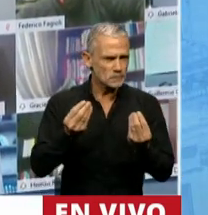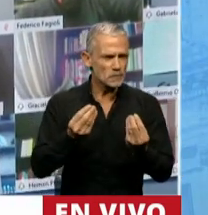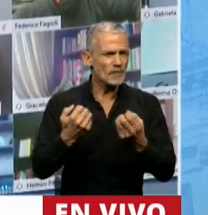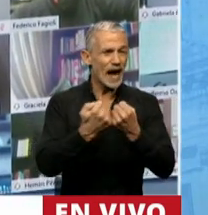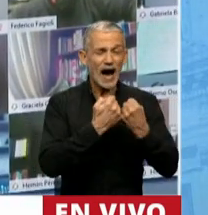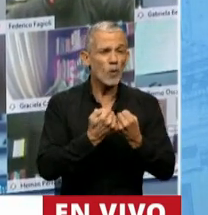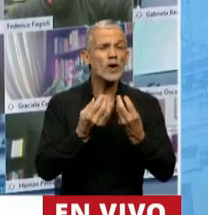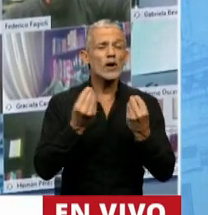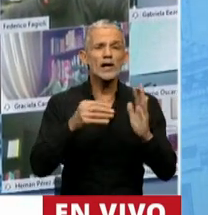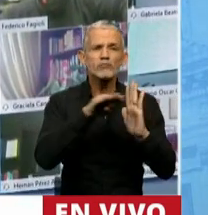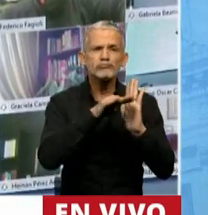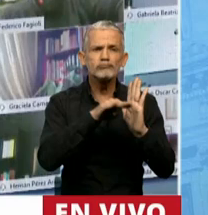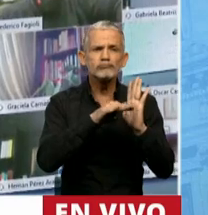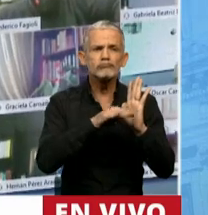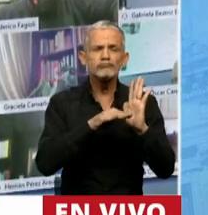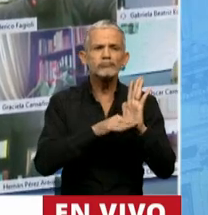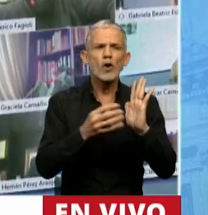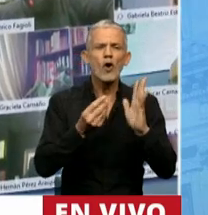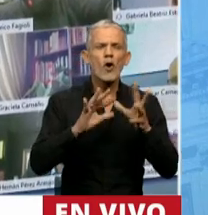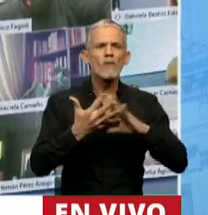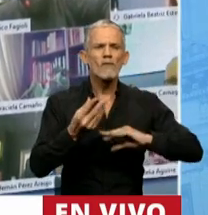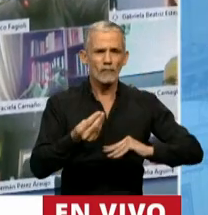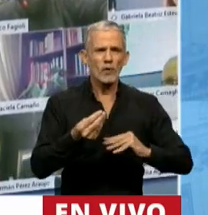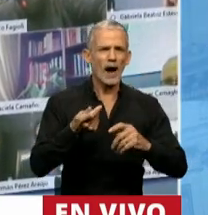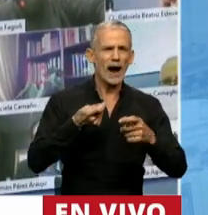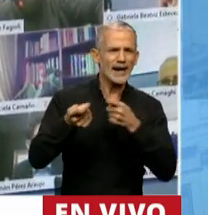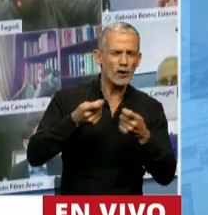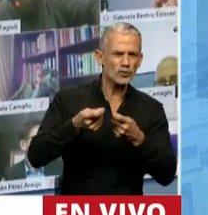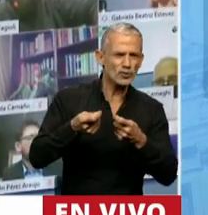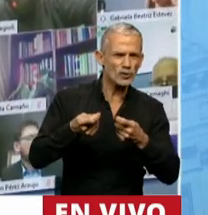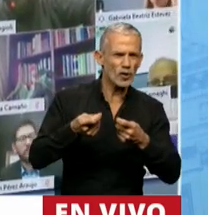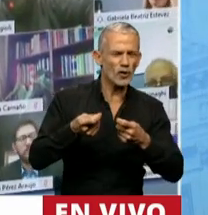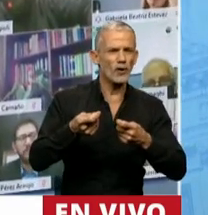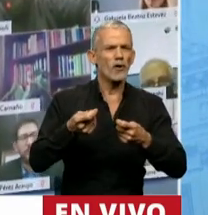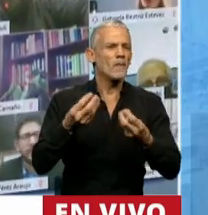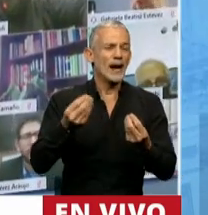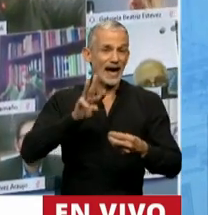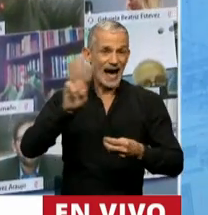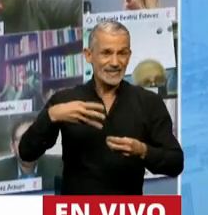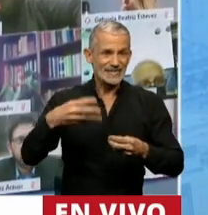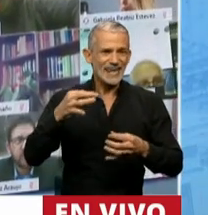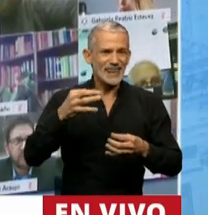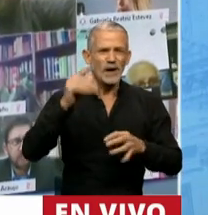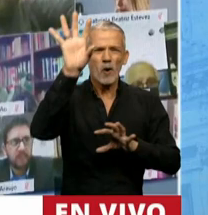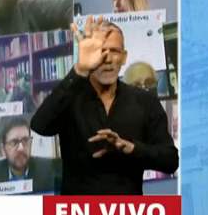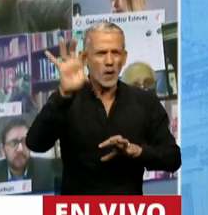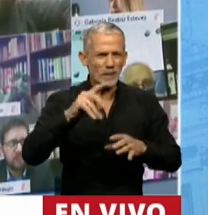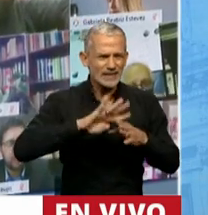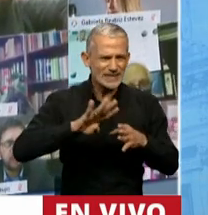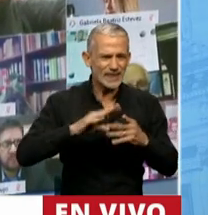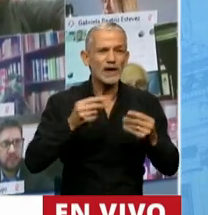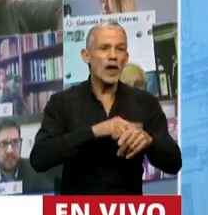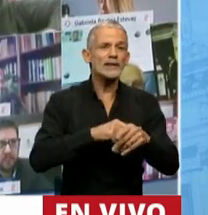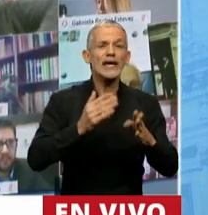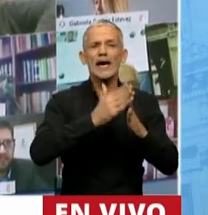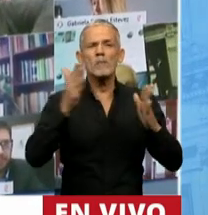establecer las condiciones y las características de las negociaciones que la ANSES deberá llevar adelante en plazos